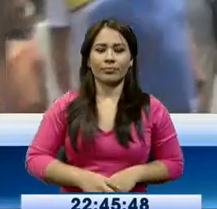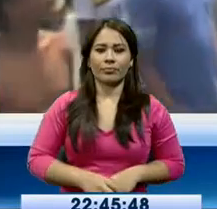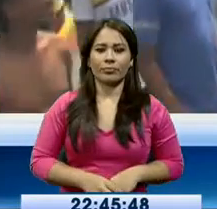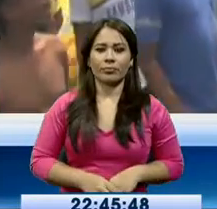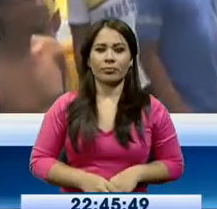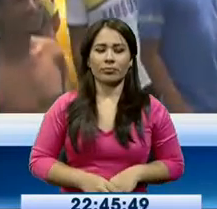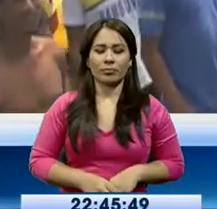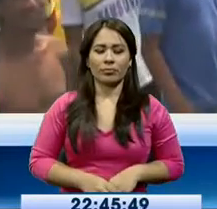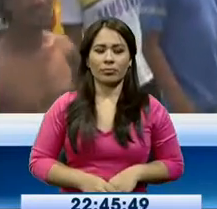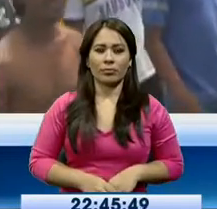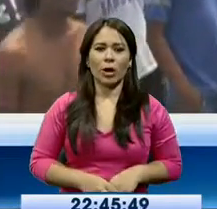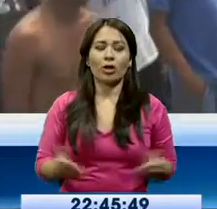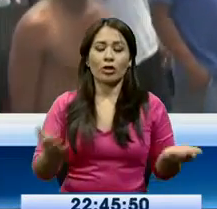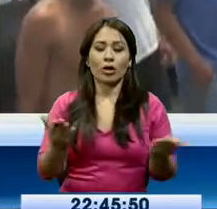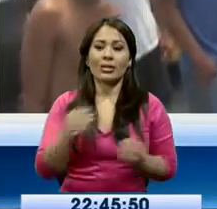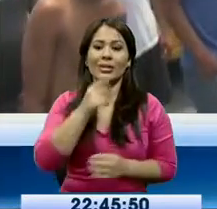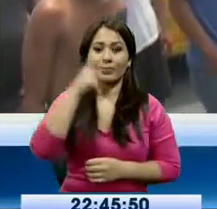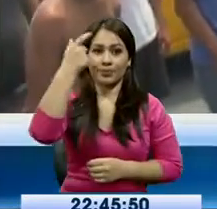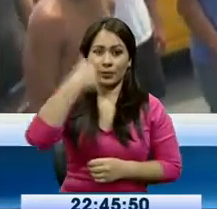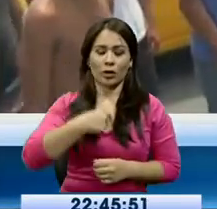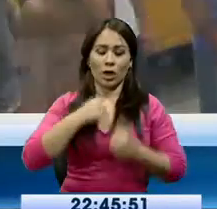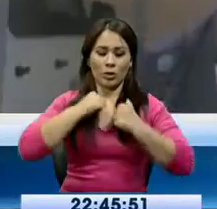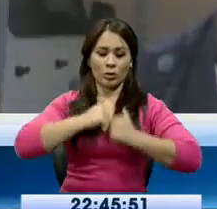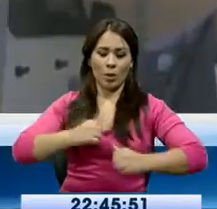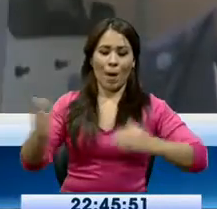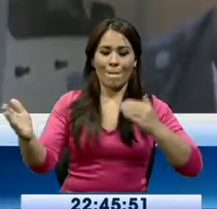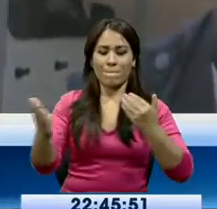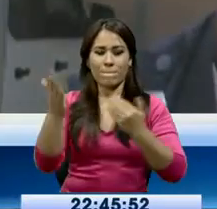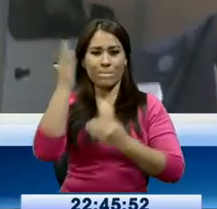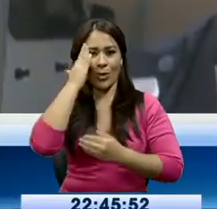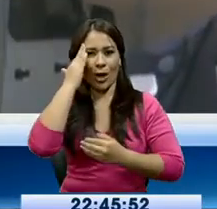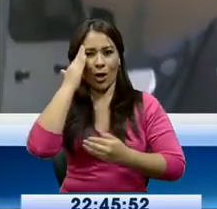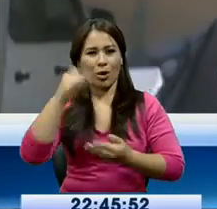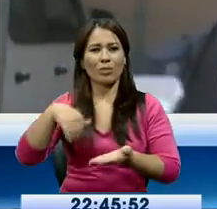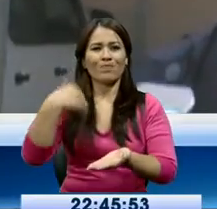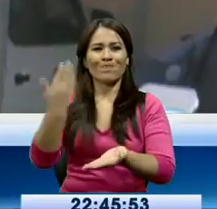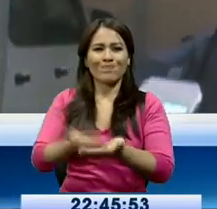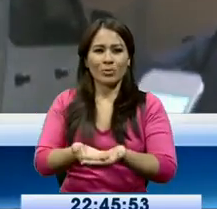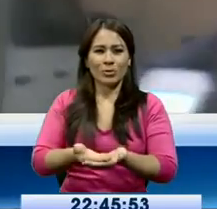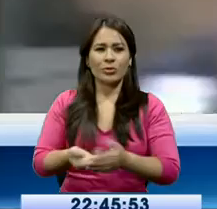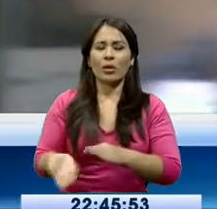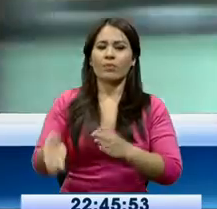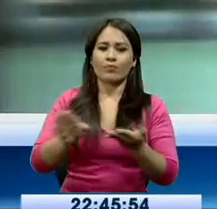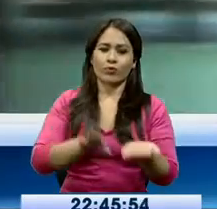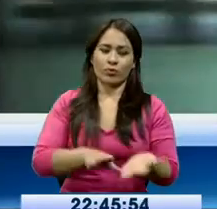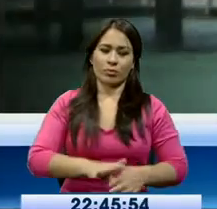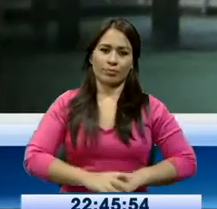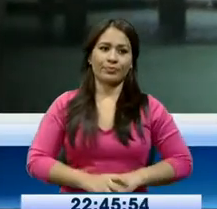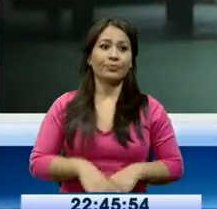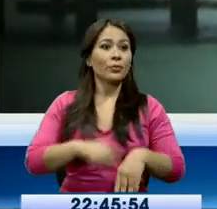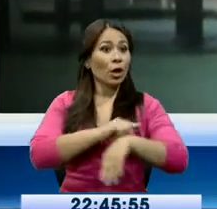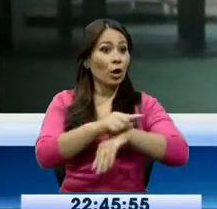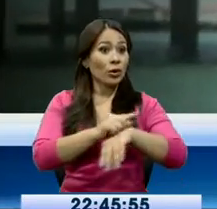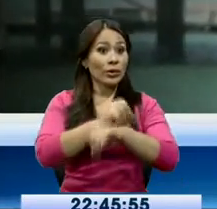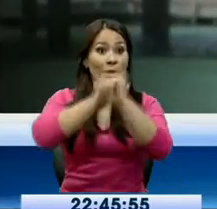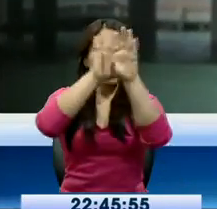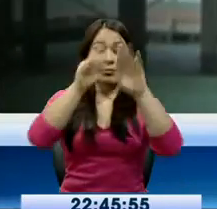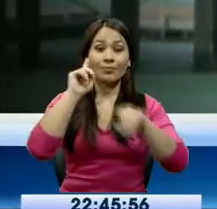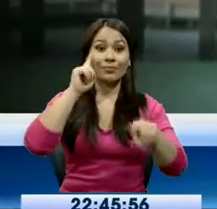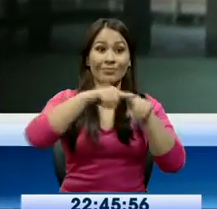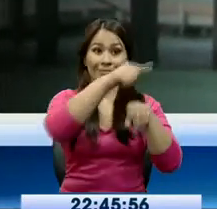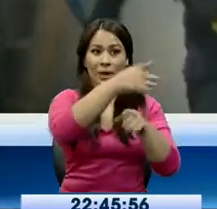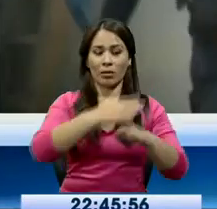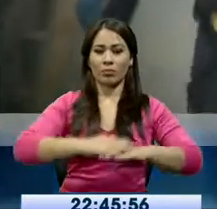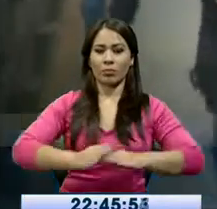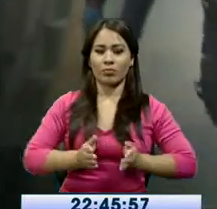guardacostas, en donde sufre un golpe el hoyo occiso, y producto de lo cual es lo que fallece. En horas de la mañana, hasta el muelle del